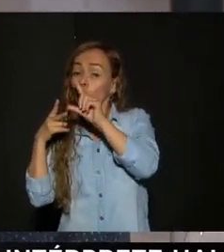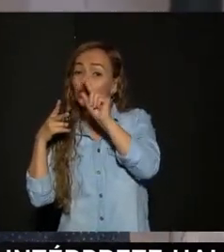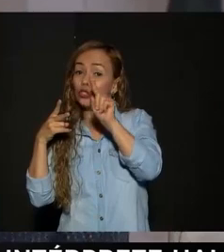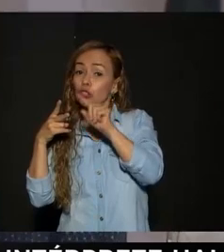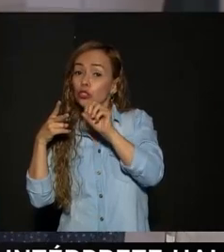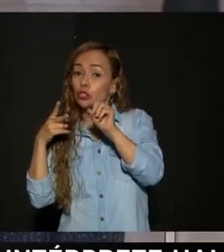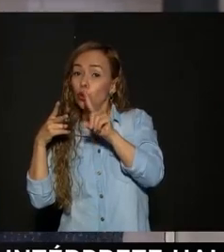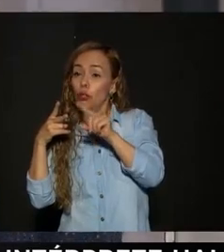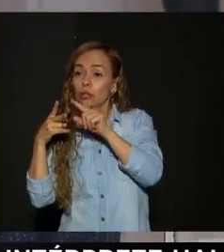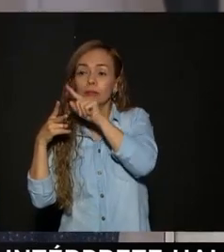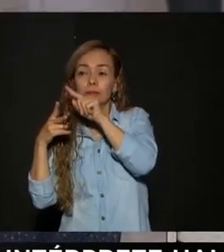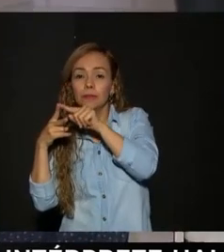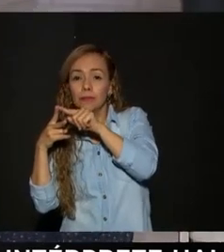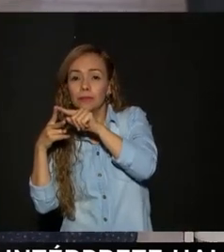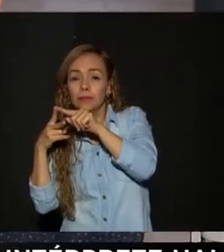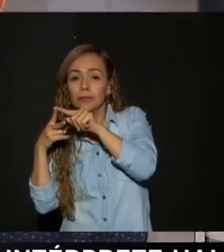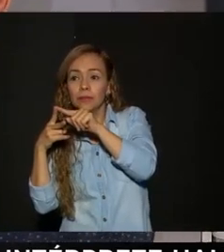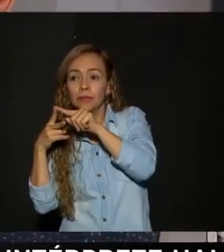va. Empiezo. Juego.